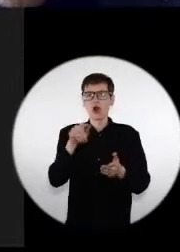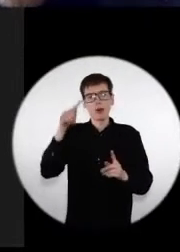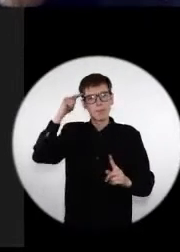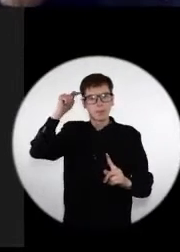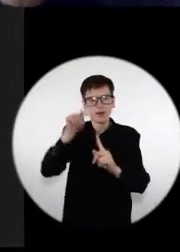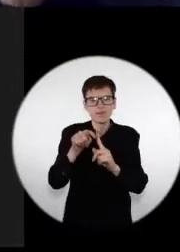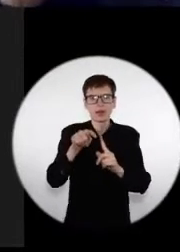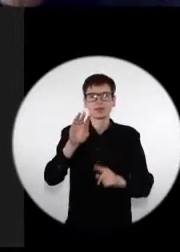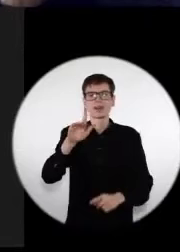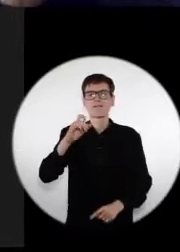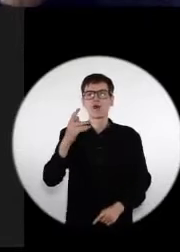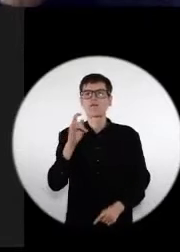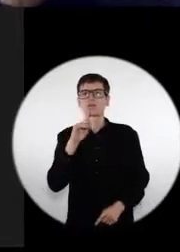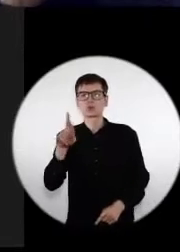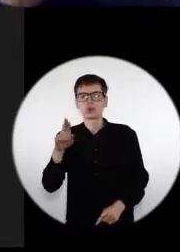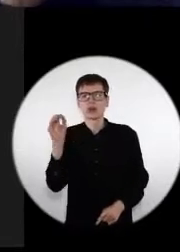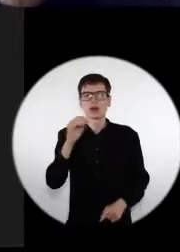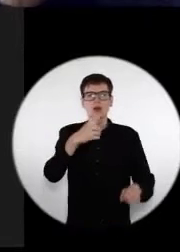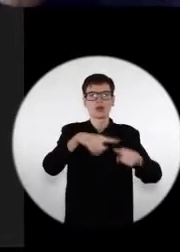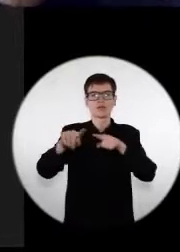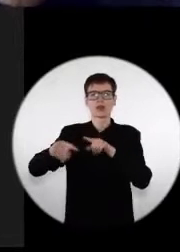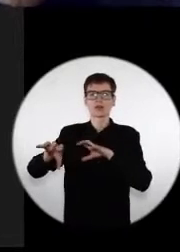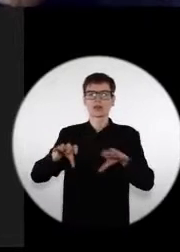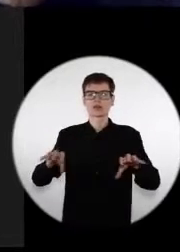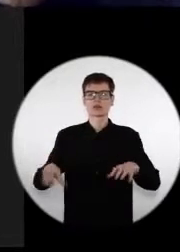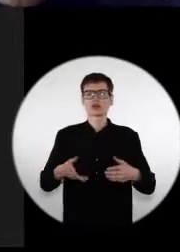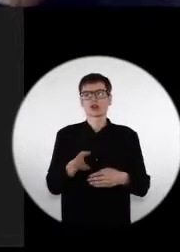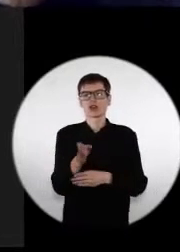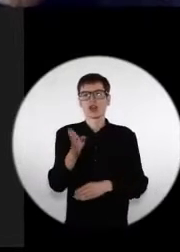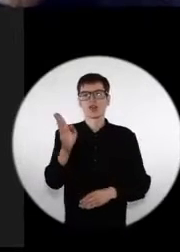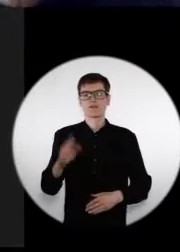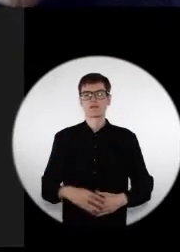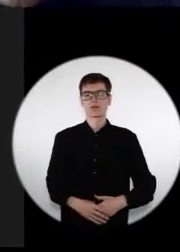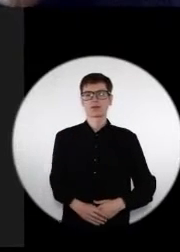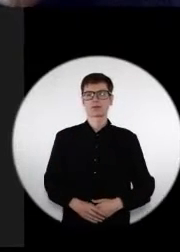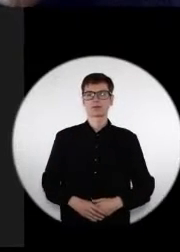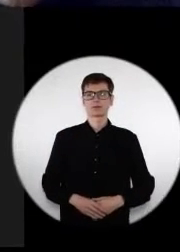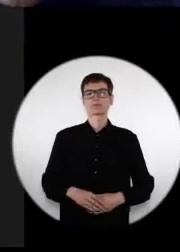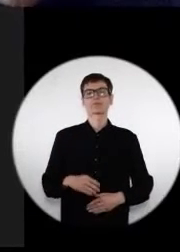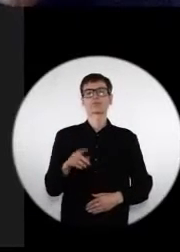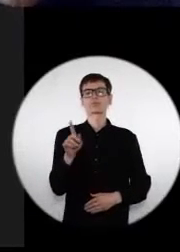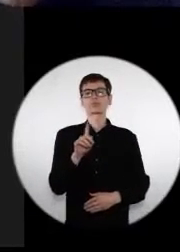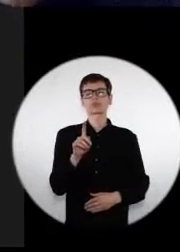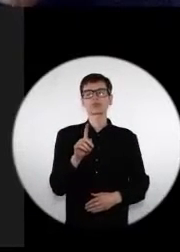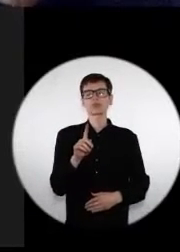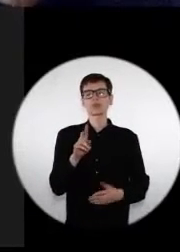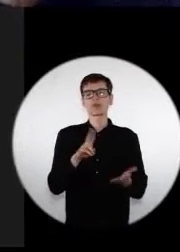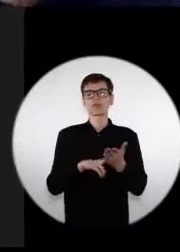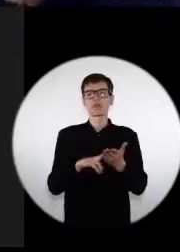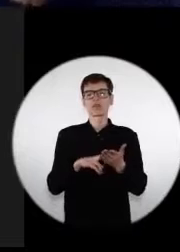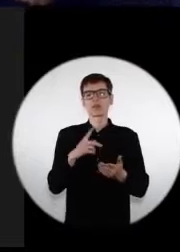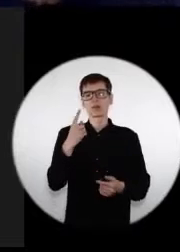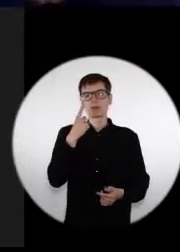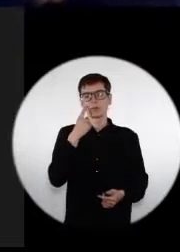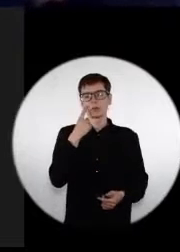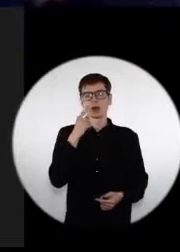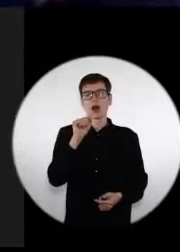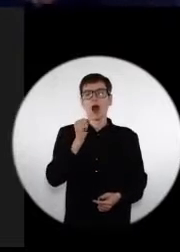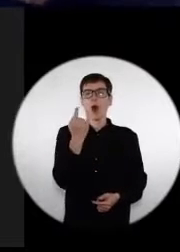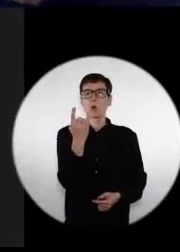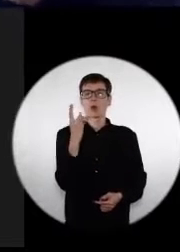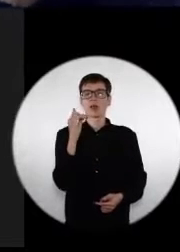una réplica de lo que existen y el real o hay una preferencia por blockbuster es por ese tipo de cosas todavía